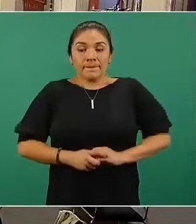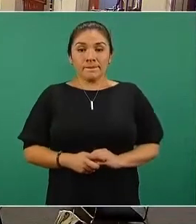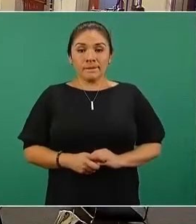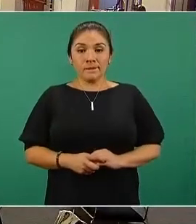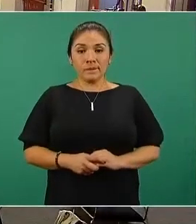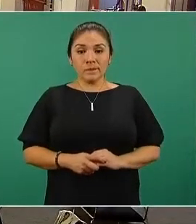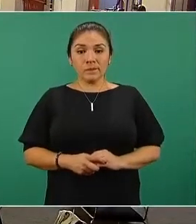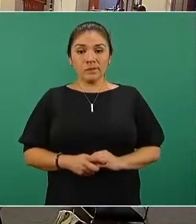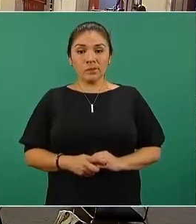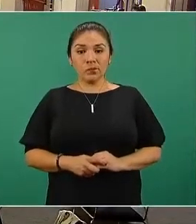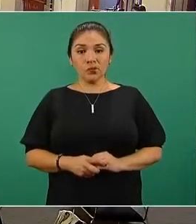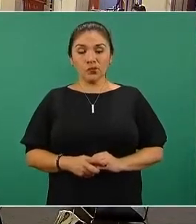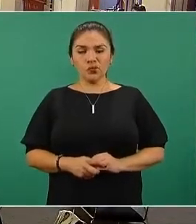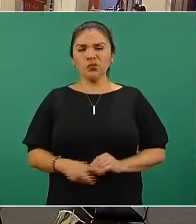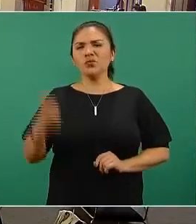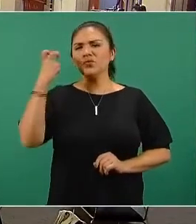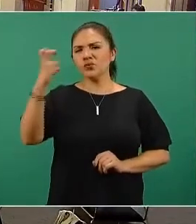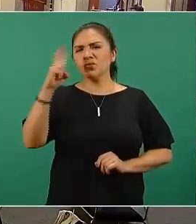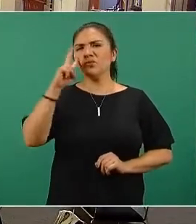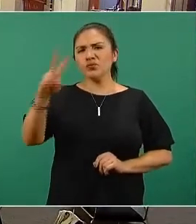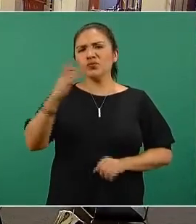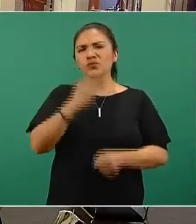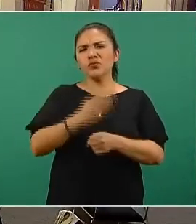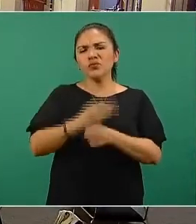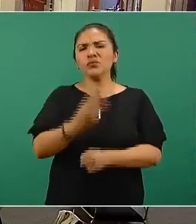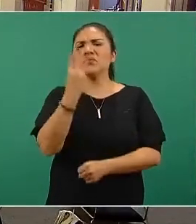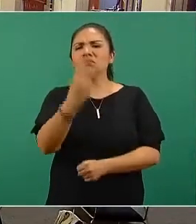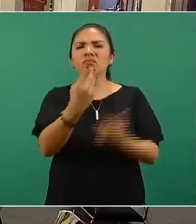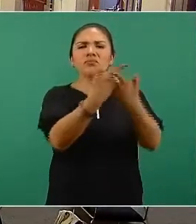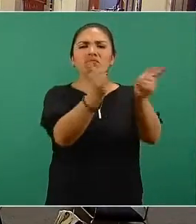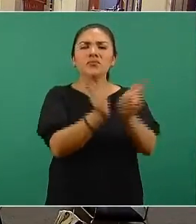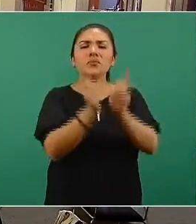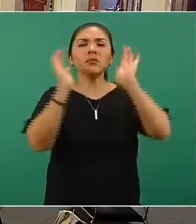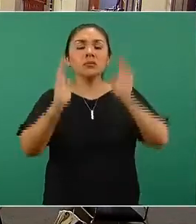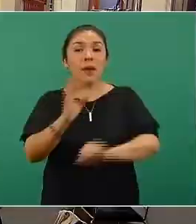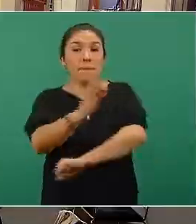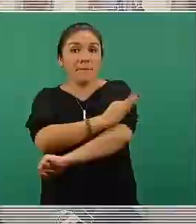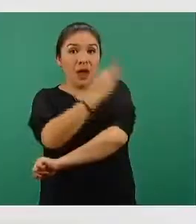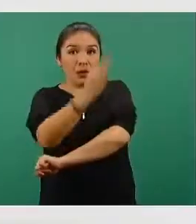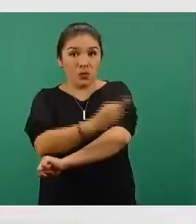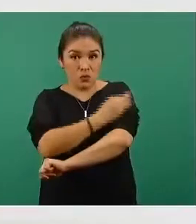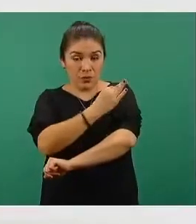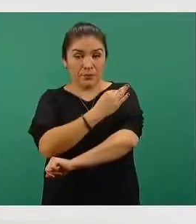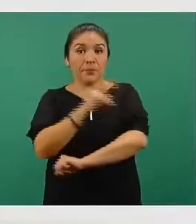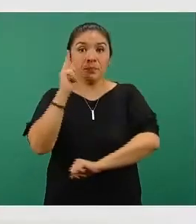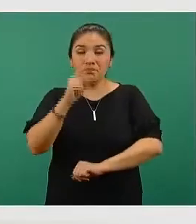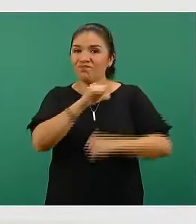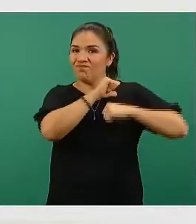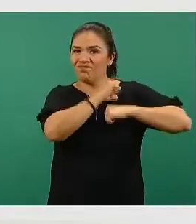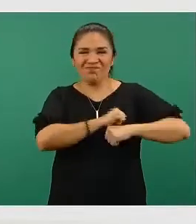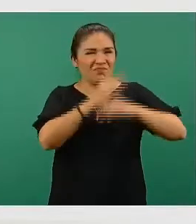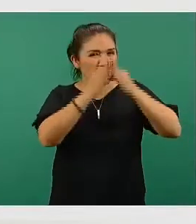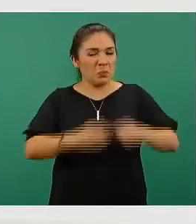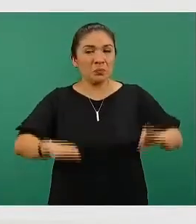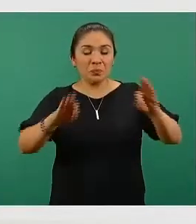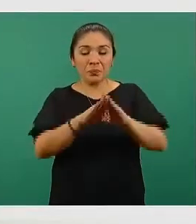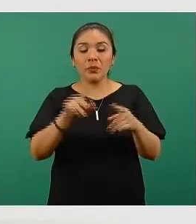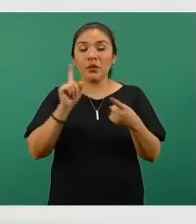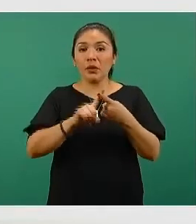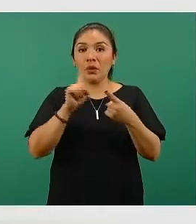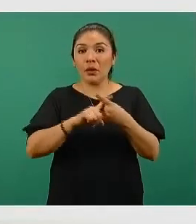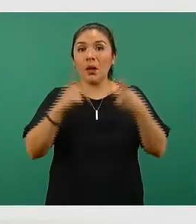Esta gráfica lo que presenta es ahorita los 3 grupos que se han vacunado, los 3 grupos de prioridad. Primero,